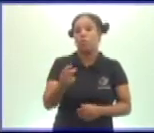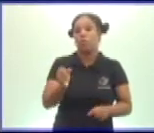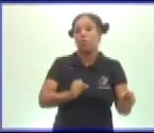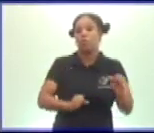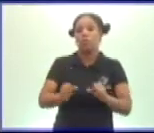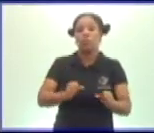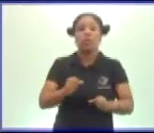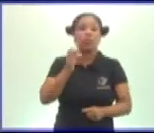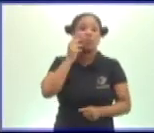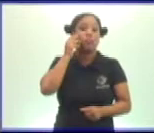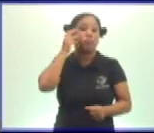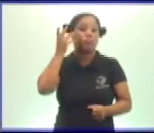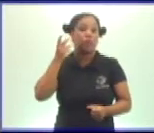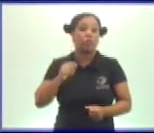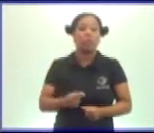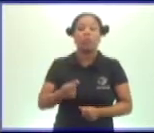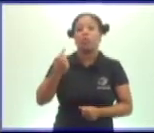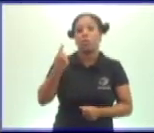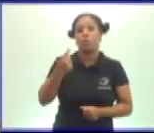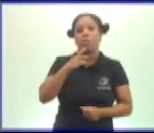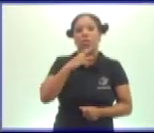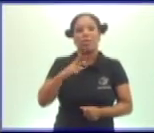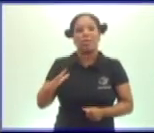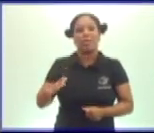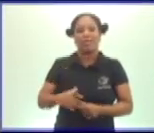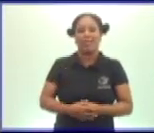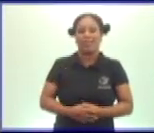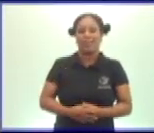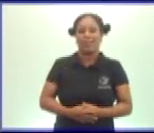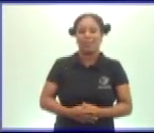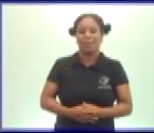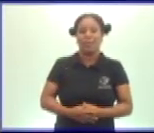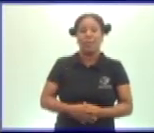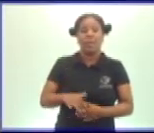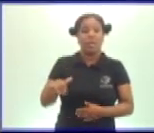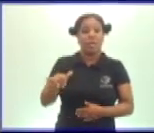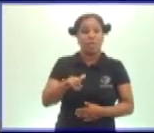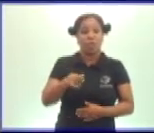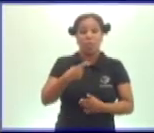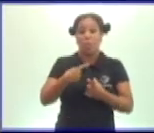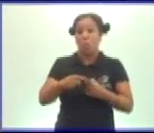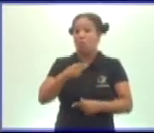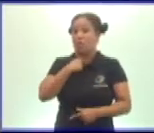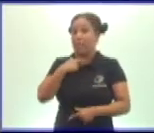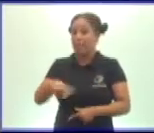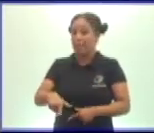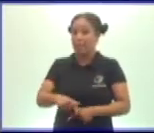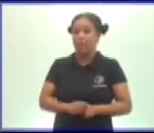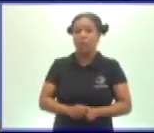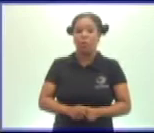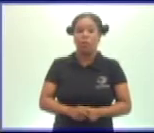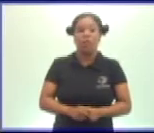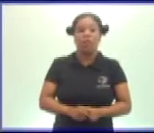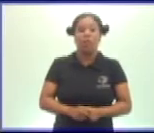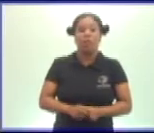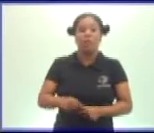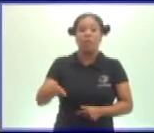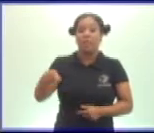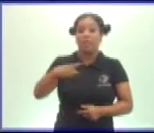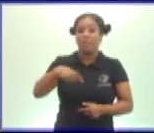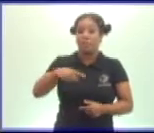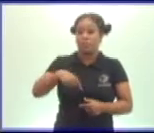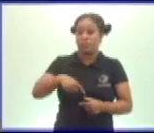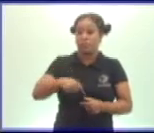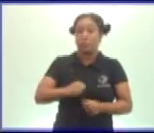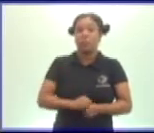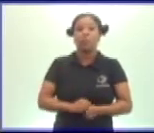estado gaseoso y una en estado líquido. También tenemos, por ejemplo, el caso de una disolución